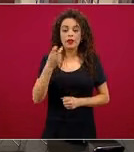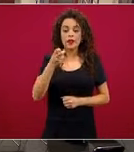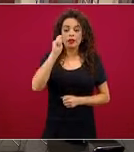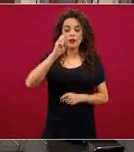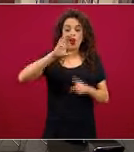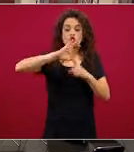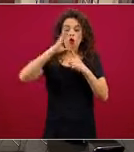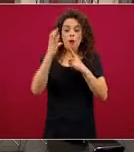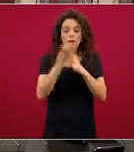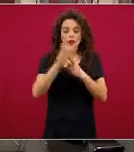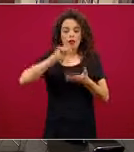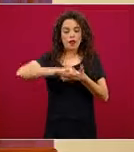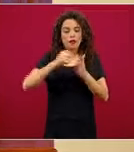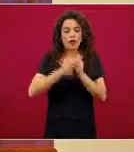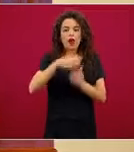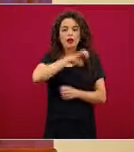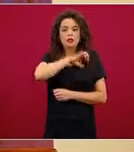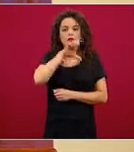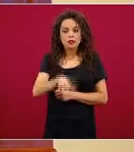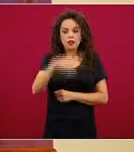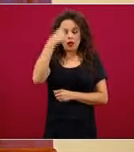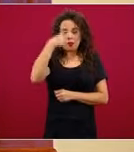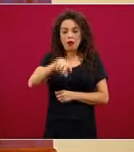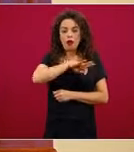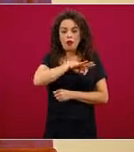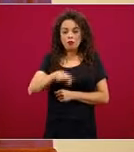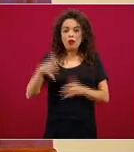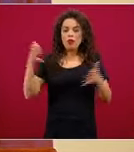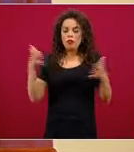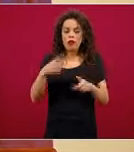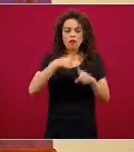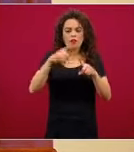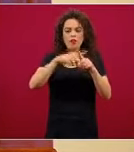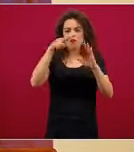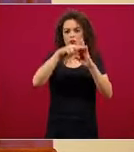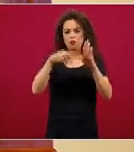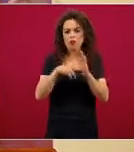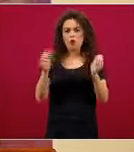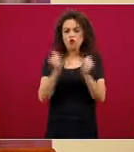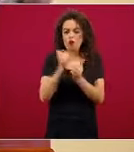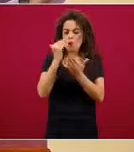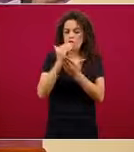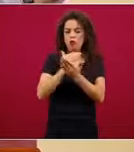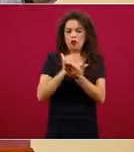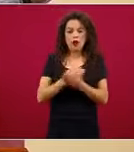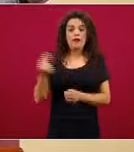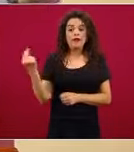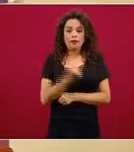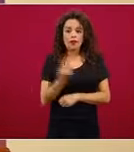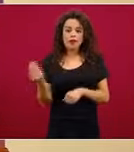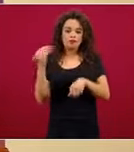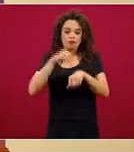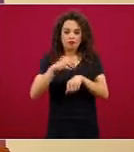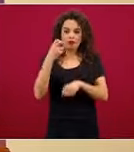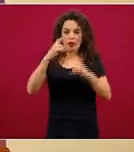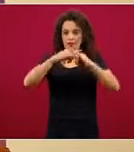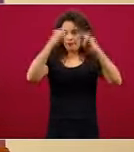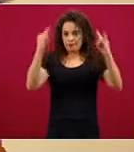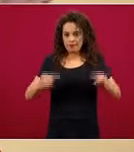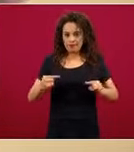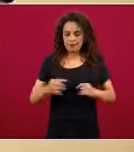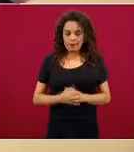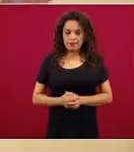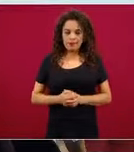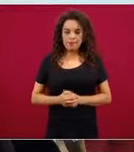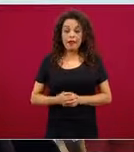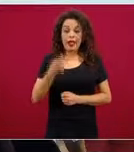técnicos especializados para poder conformar toda la normativa y los protocolos internos que requieren este tipo de instalaciones. Así es que de ese